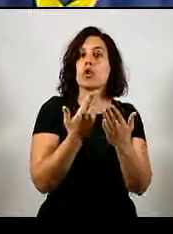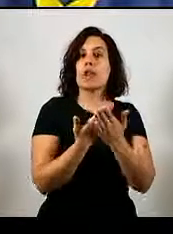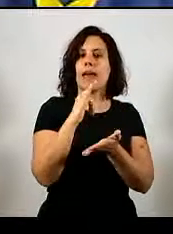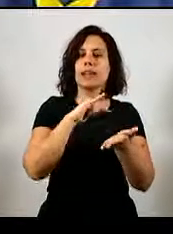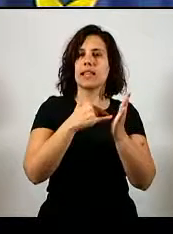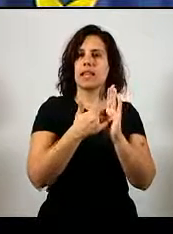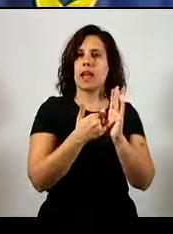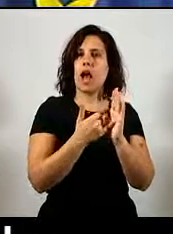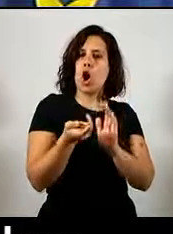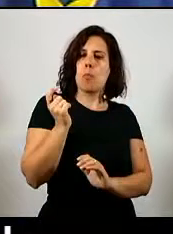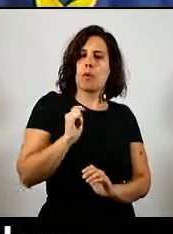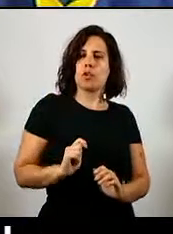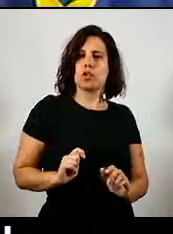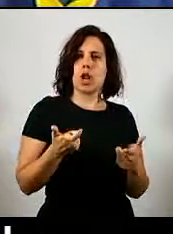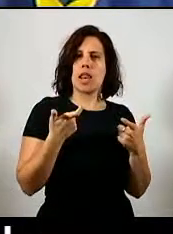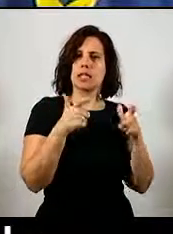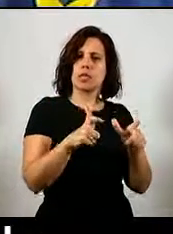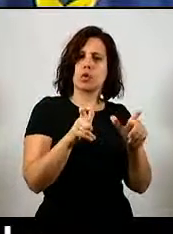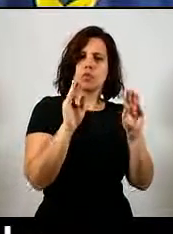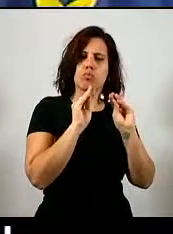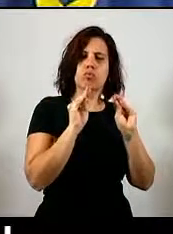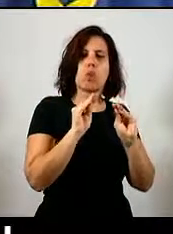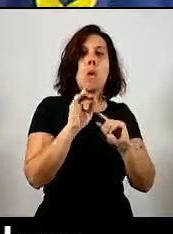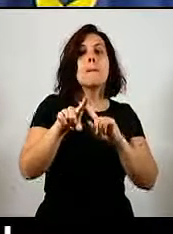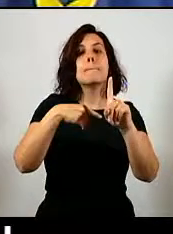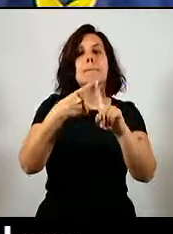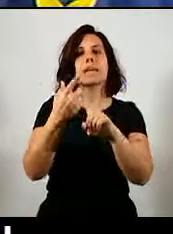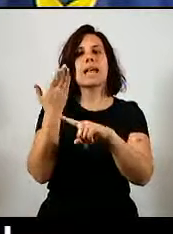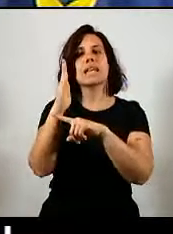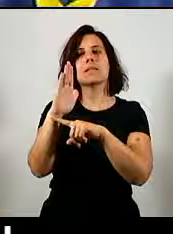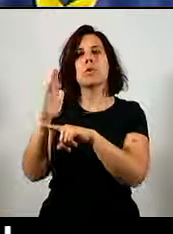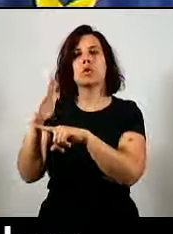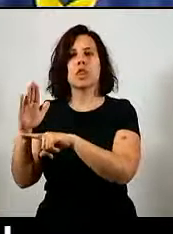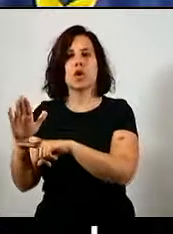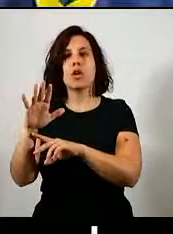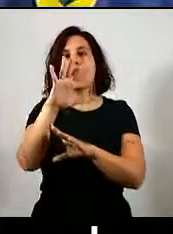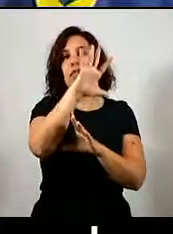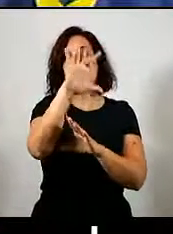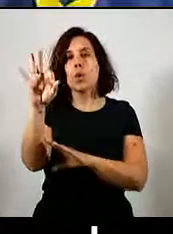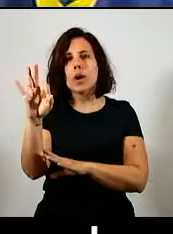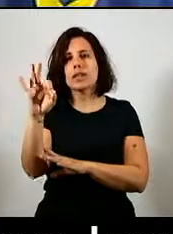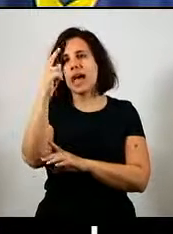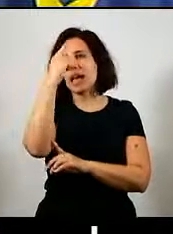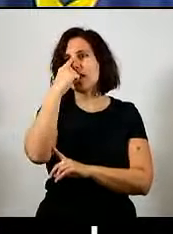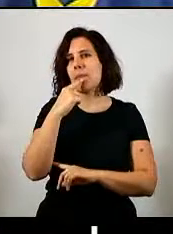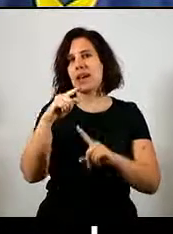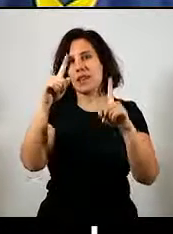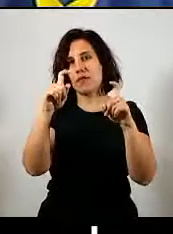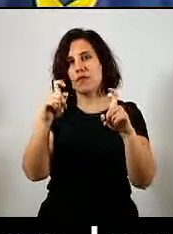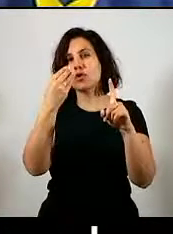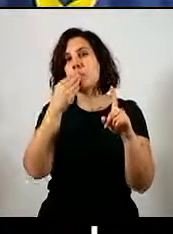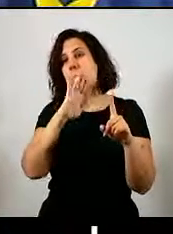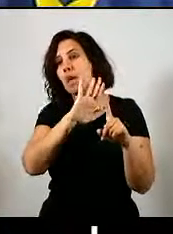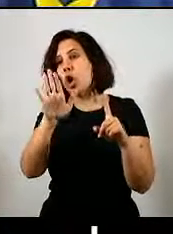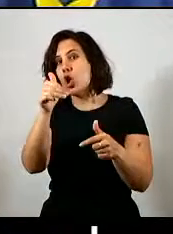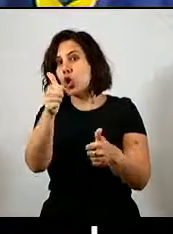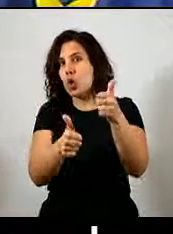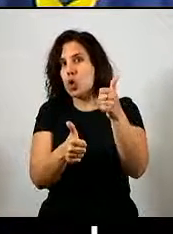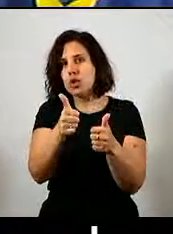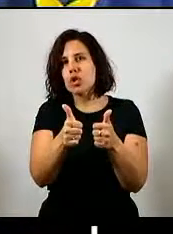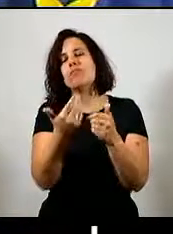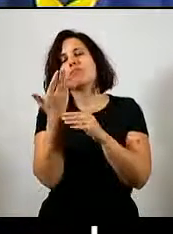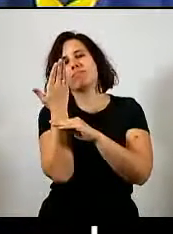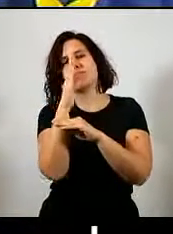del sector y una exposición con las 50 mejores imágenes del concurso fotográfico FIO